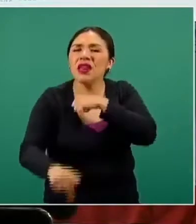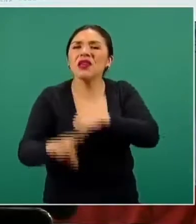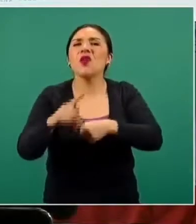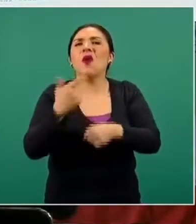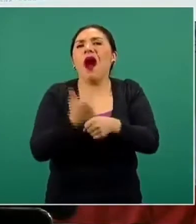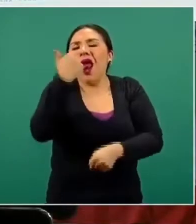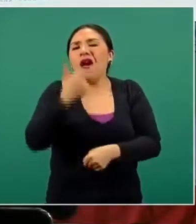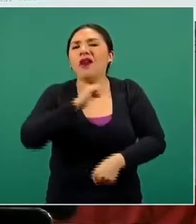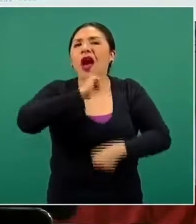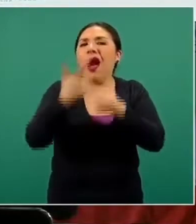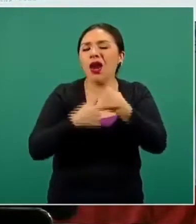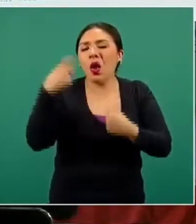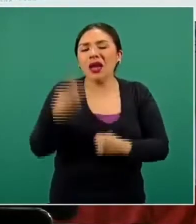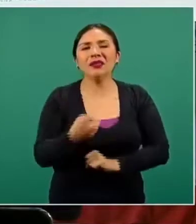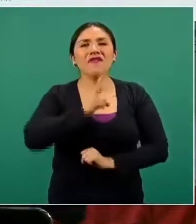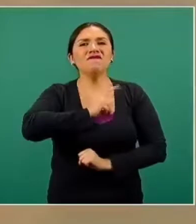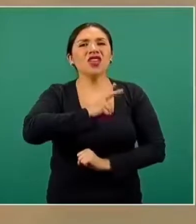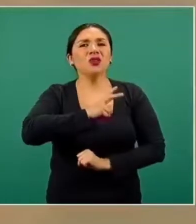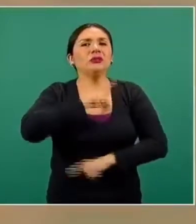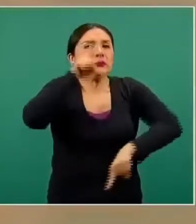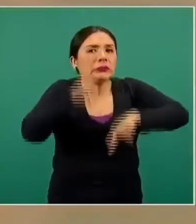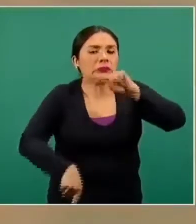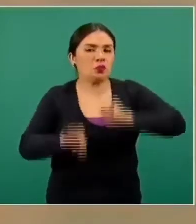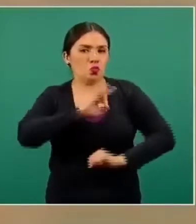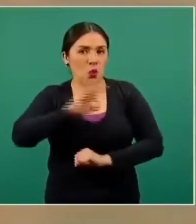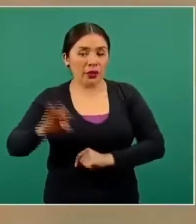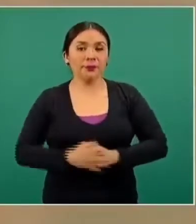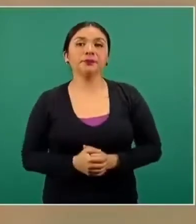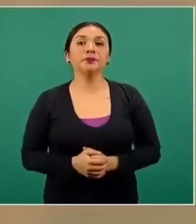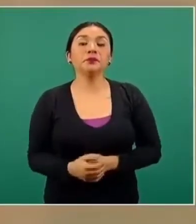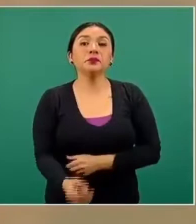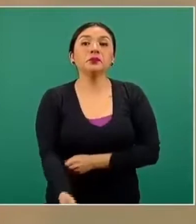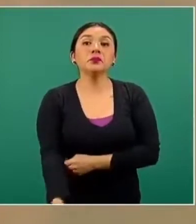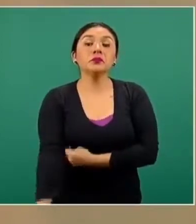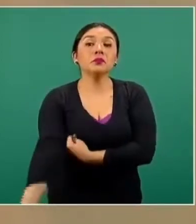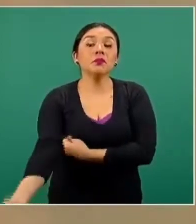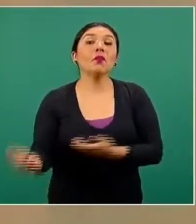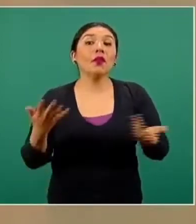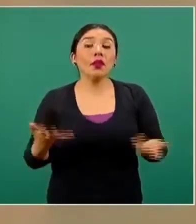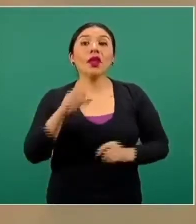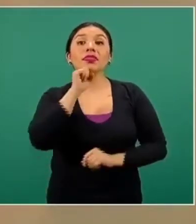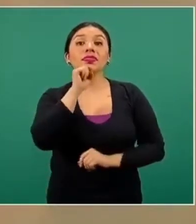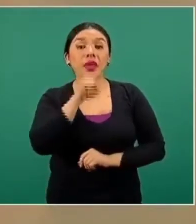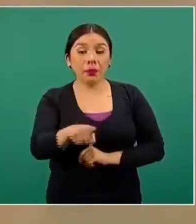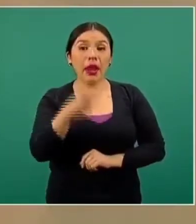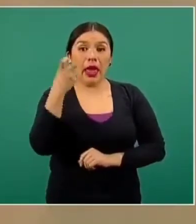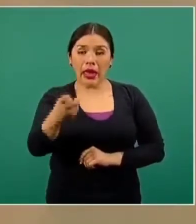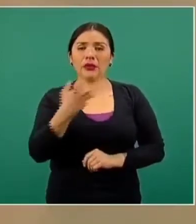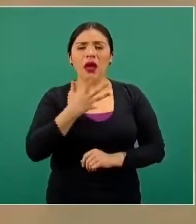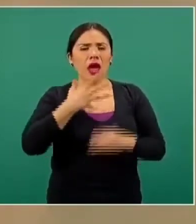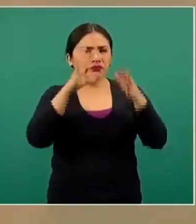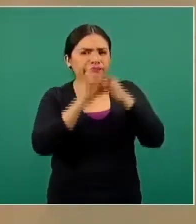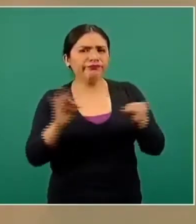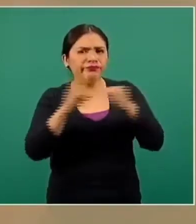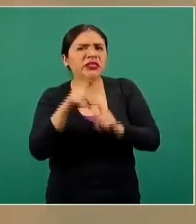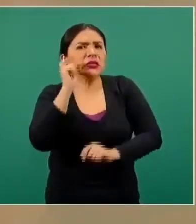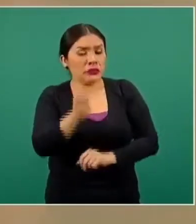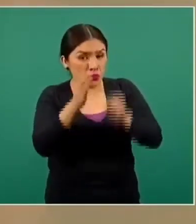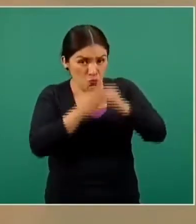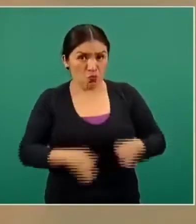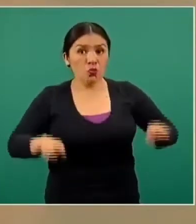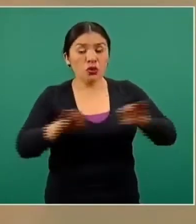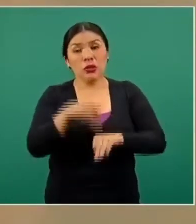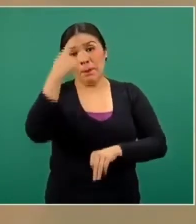efectos que causa este virus letal. Y también ahí explicamos la importancia